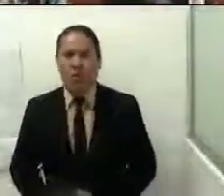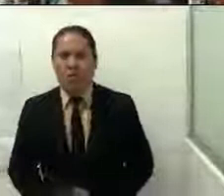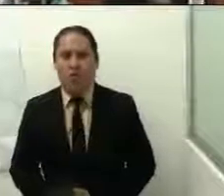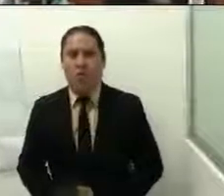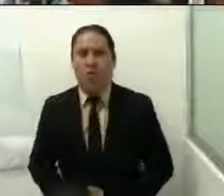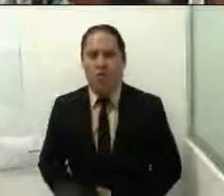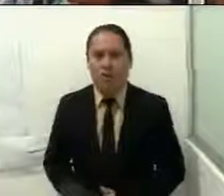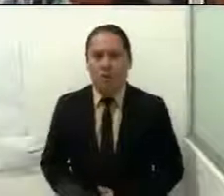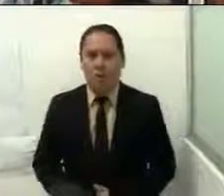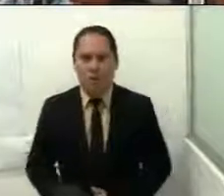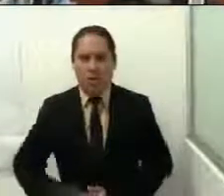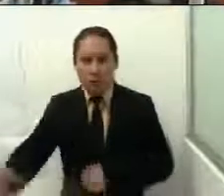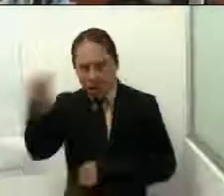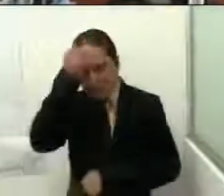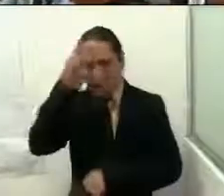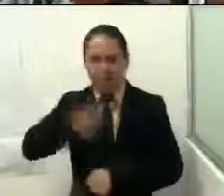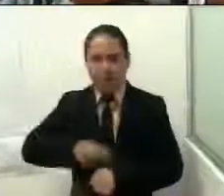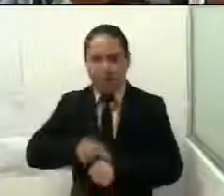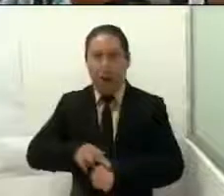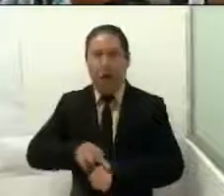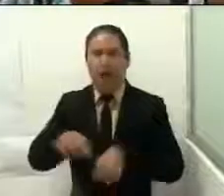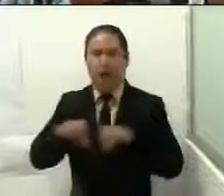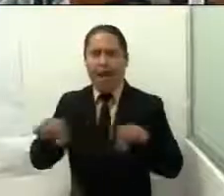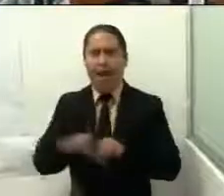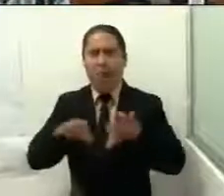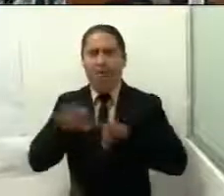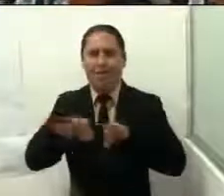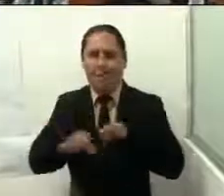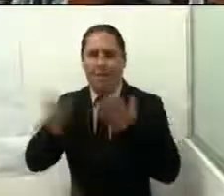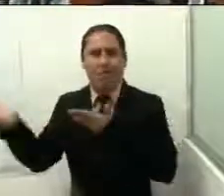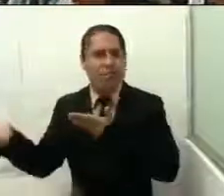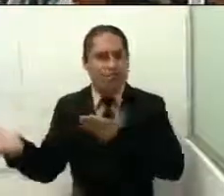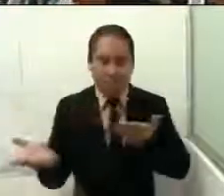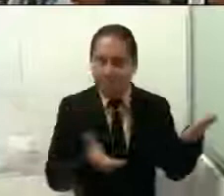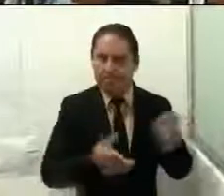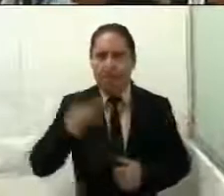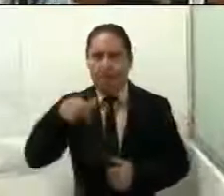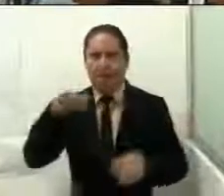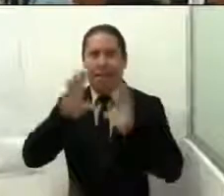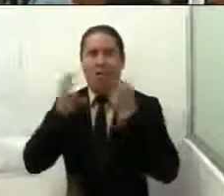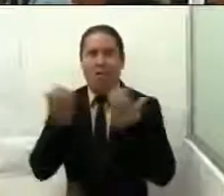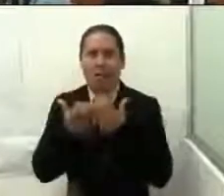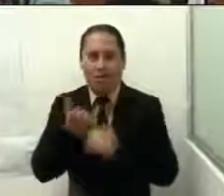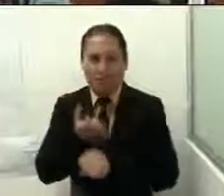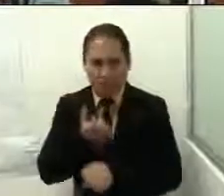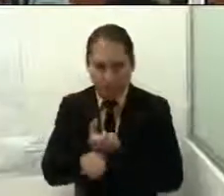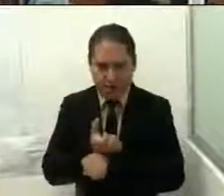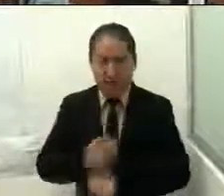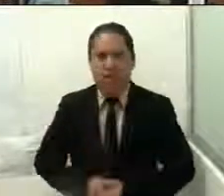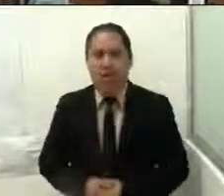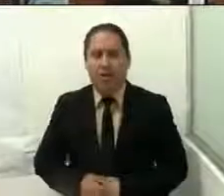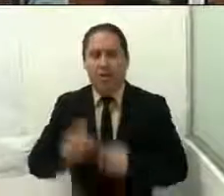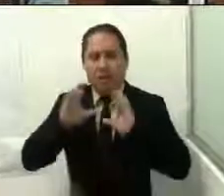señor secretario del campo y equipo de trabajo bienvenidos a la sede de la sexagésima legislatura del congreso del estado de